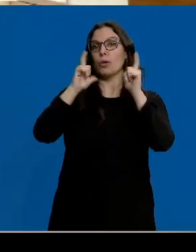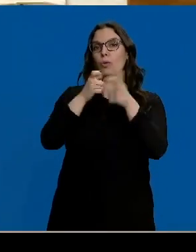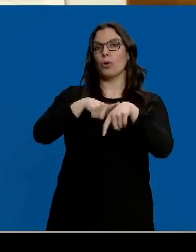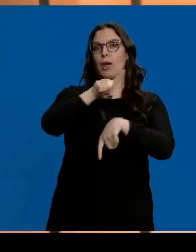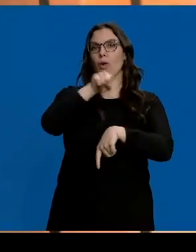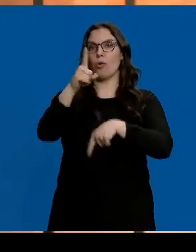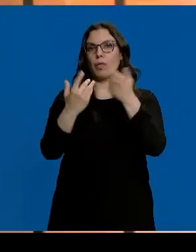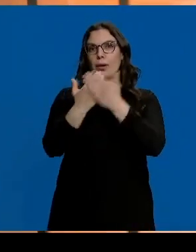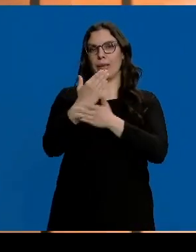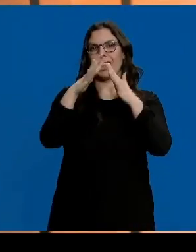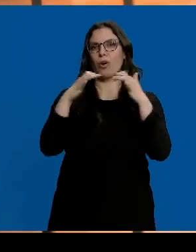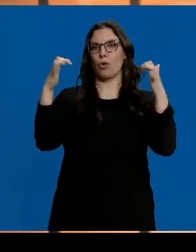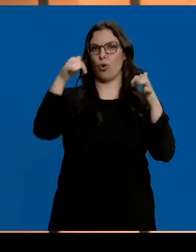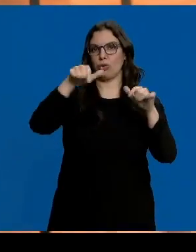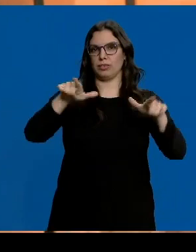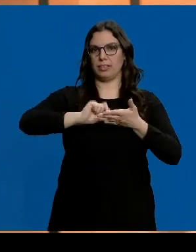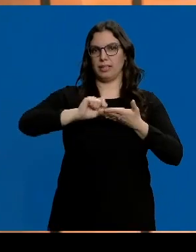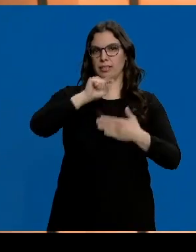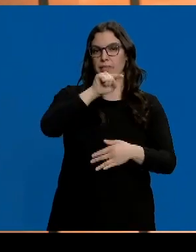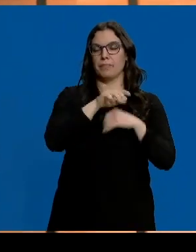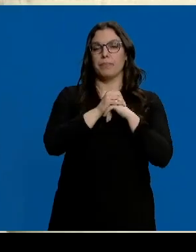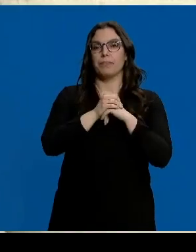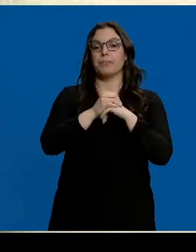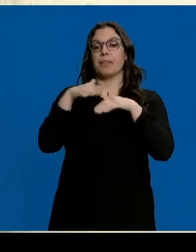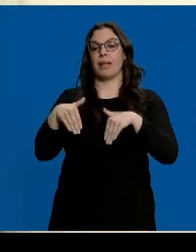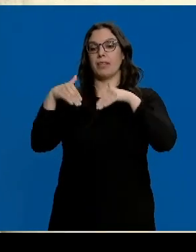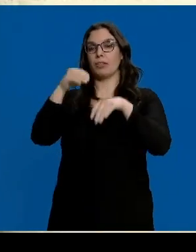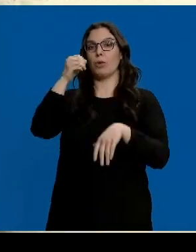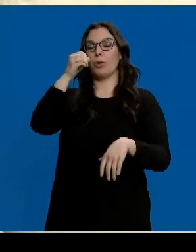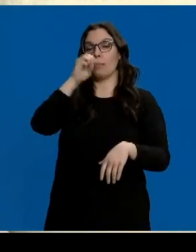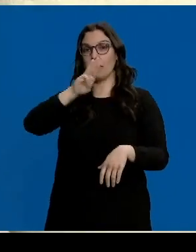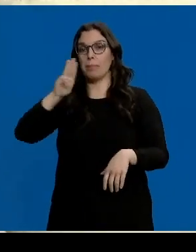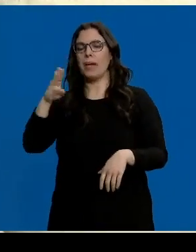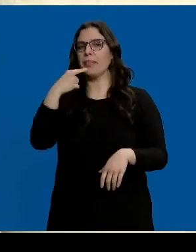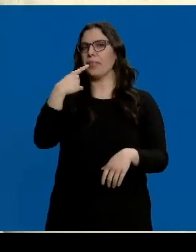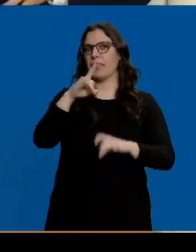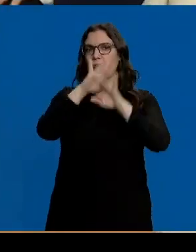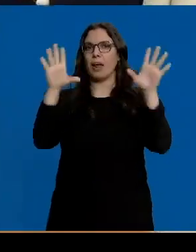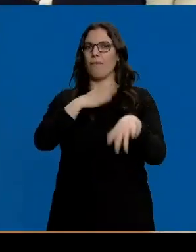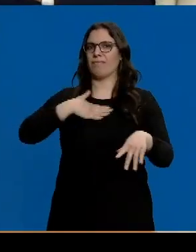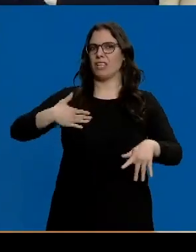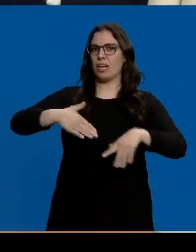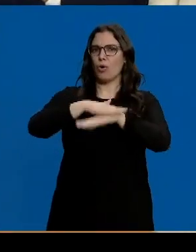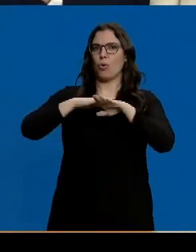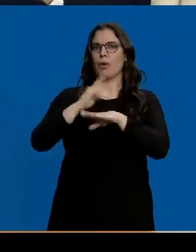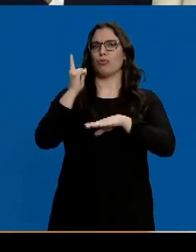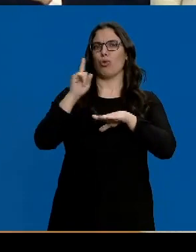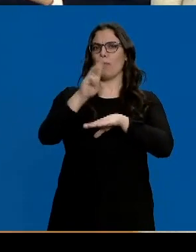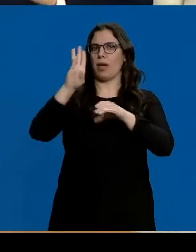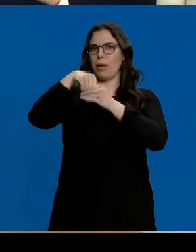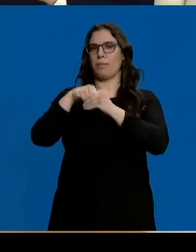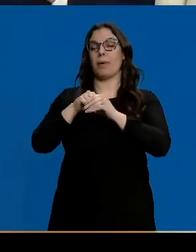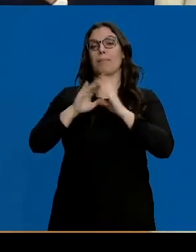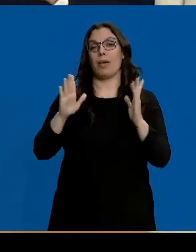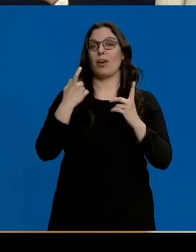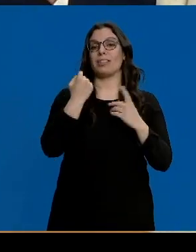de la mañana en las Cortes de Castilla y León. El candidato del PP ha dejado siempre claro que busca un gobierno en solitario, pero necesita